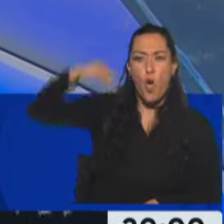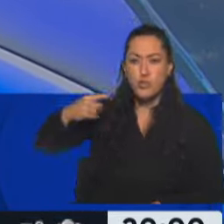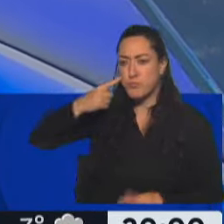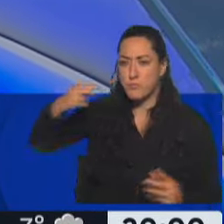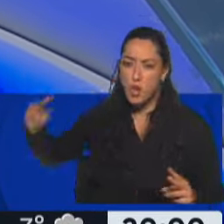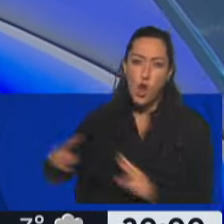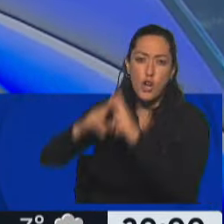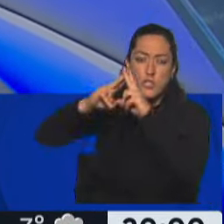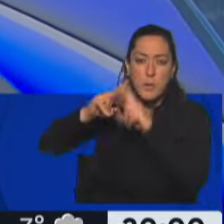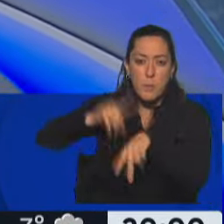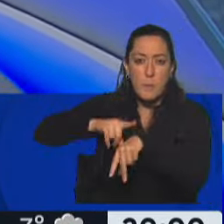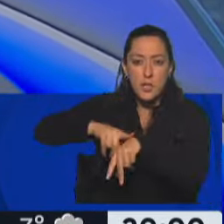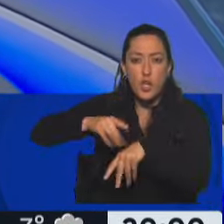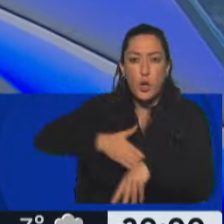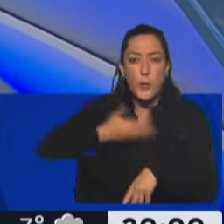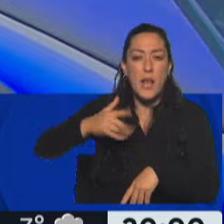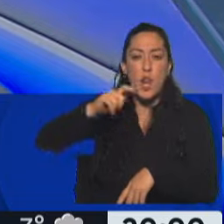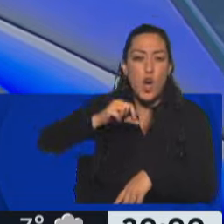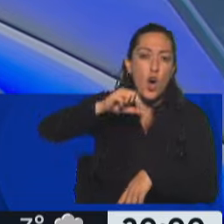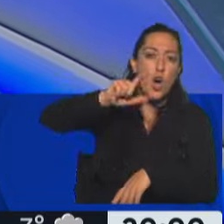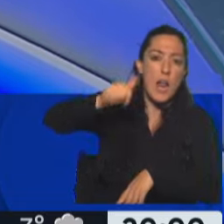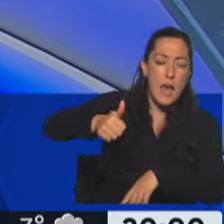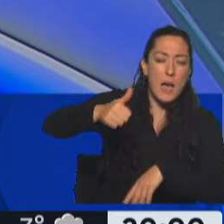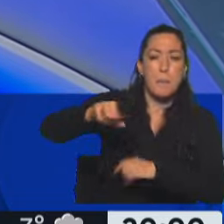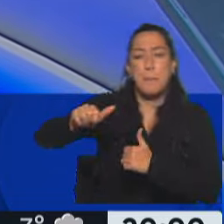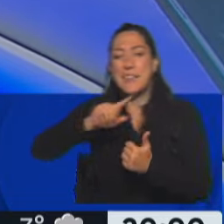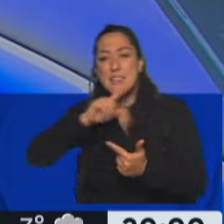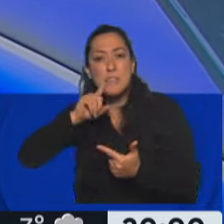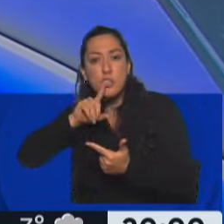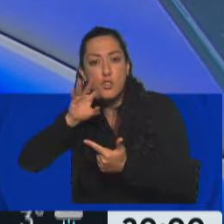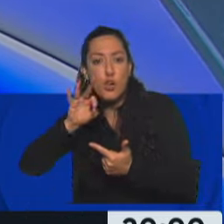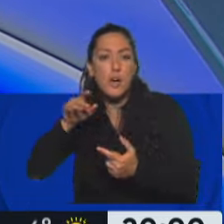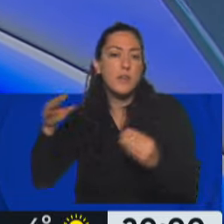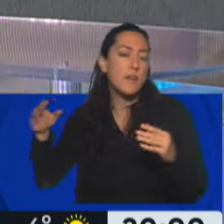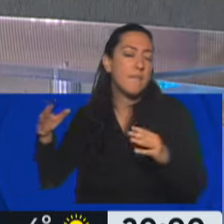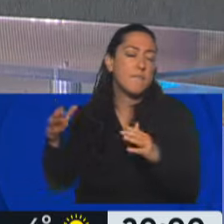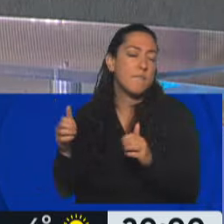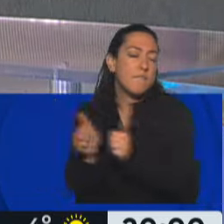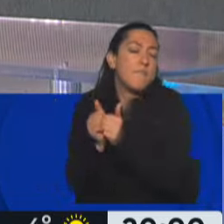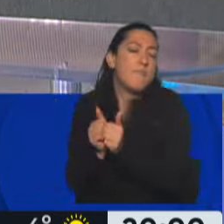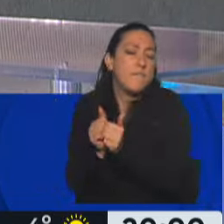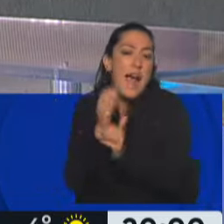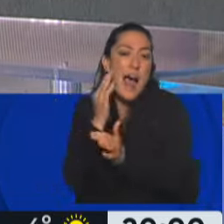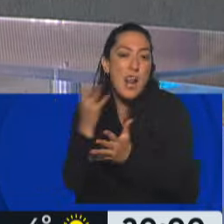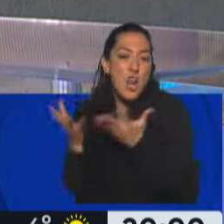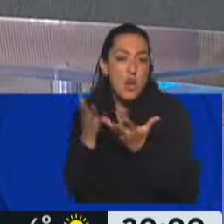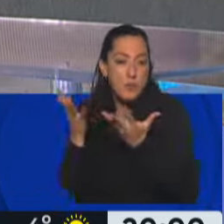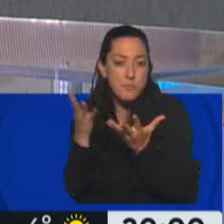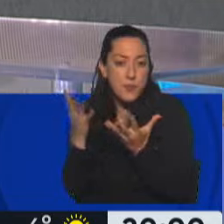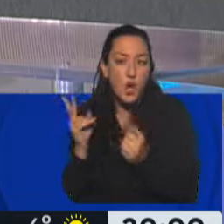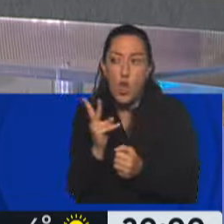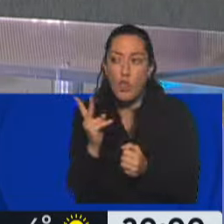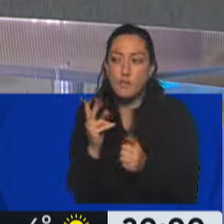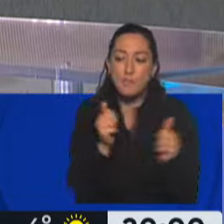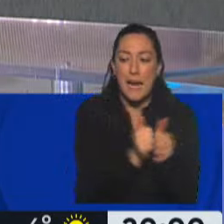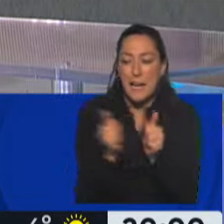cuando hacía la Lola y cuando hacía Patito Feo. Y ahí parece que se encendió un chispón, hicieron como... Hubo y algo. Ninguno de los dos estaba en condiciones